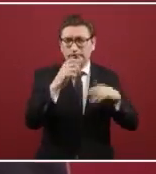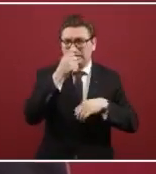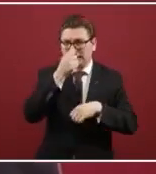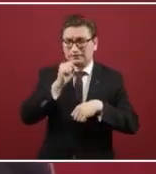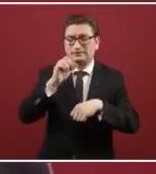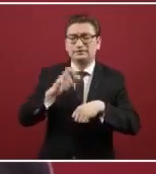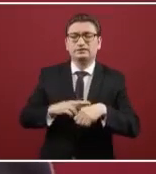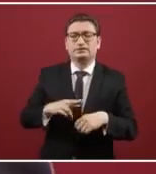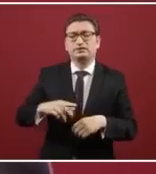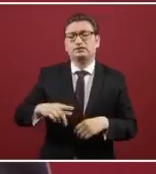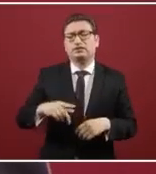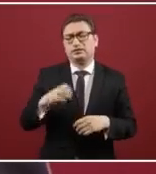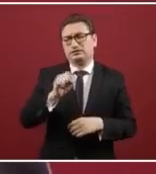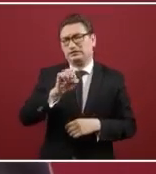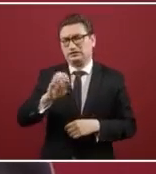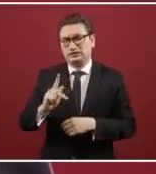Educación Pública